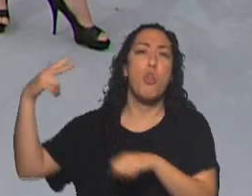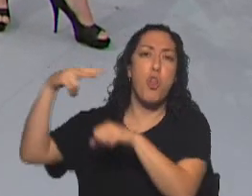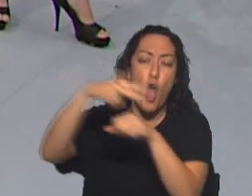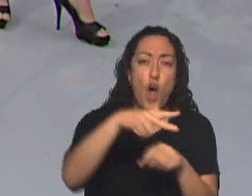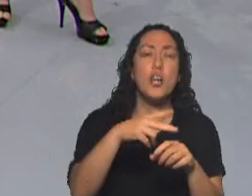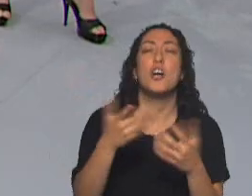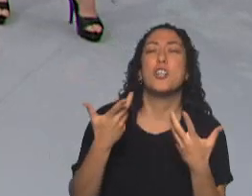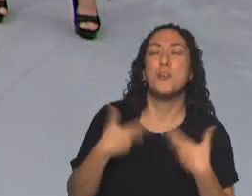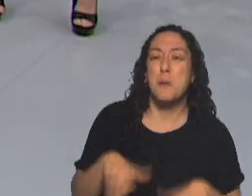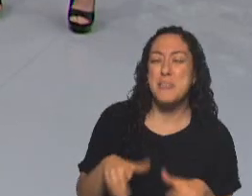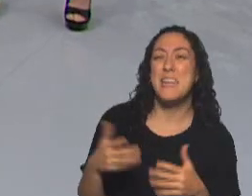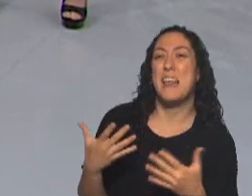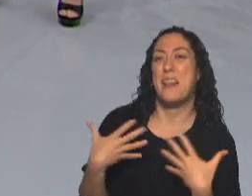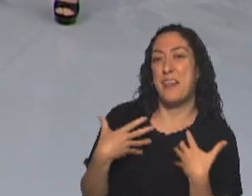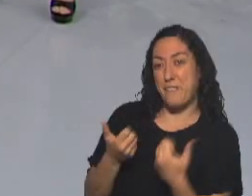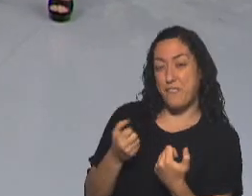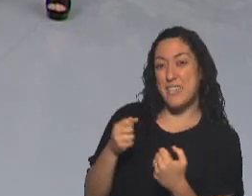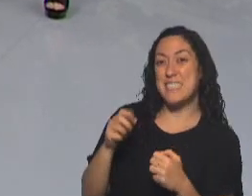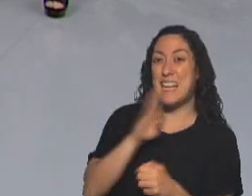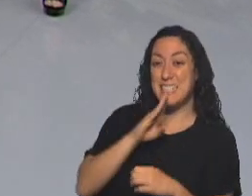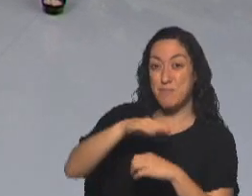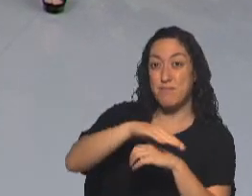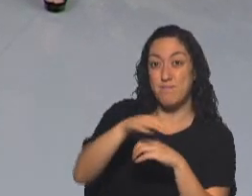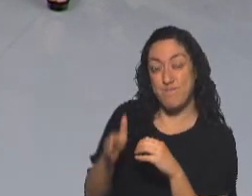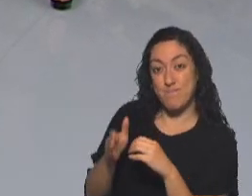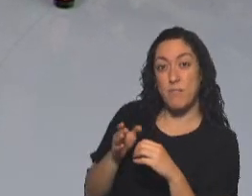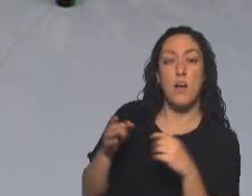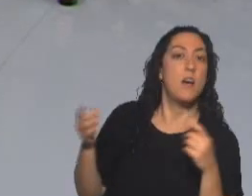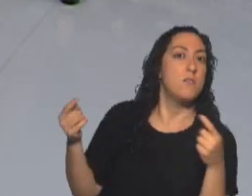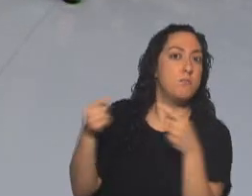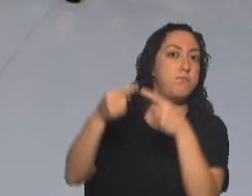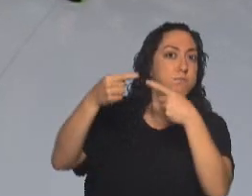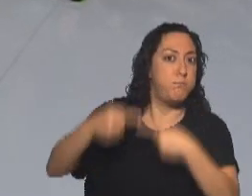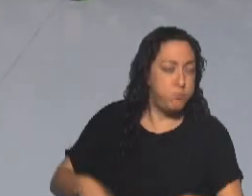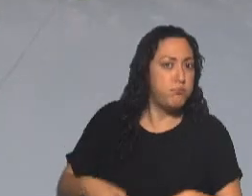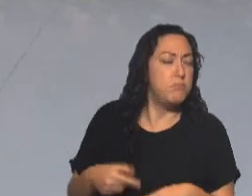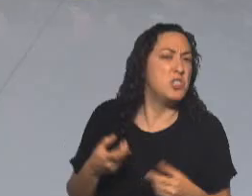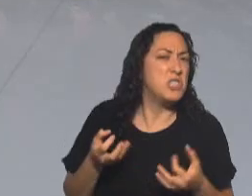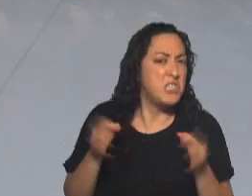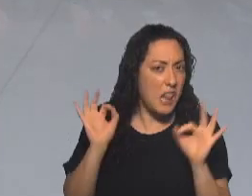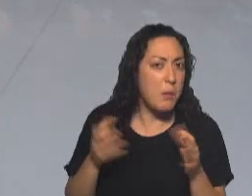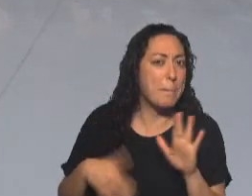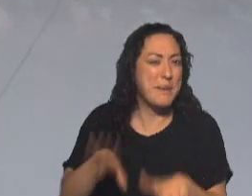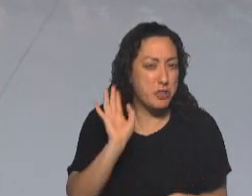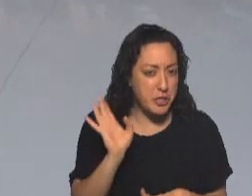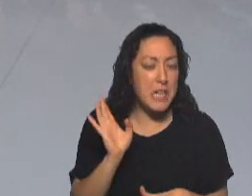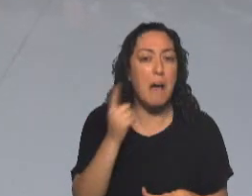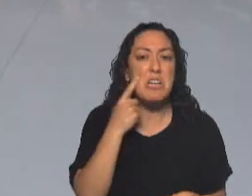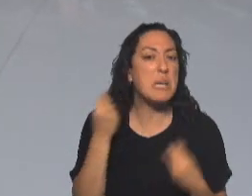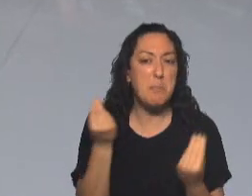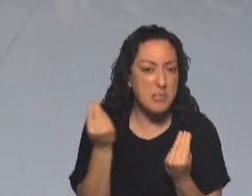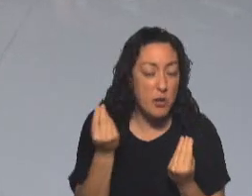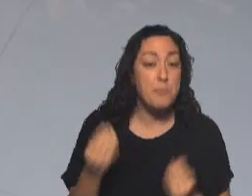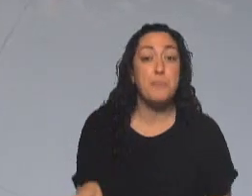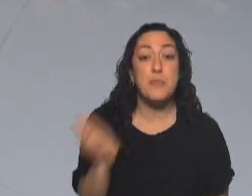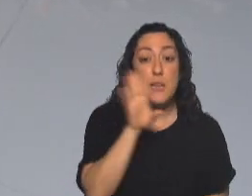en general logra interceptarlos. Por eso desde el gobierno ya dijeron que van a investigar qué fue lo que pasó. Continuamos. Estados Unidos anunció